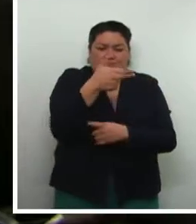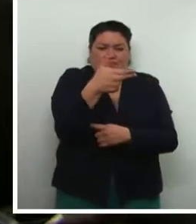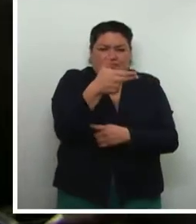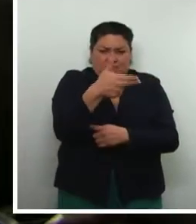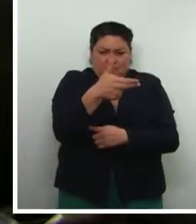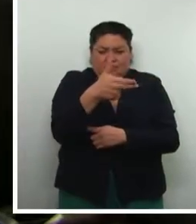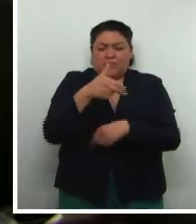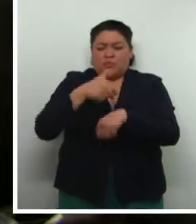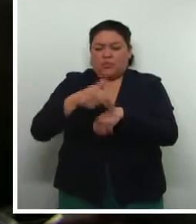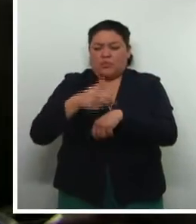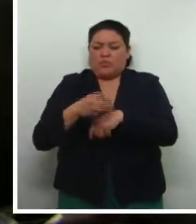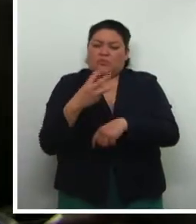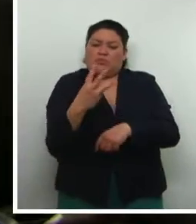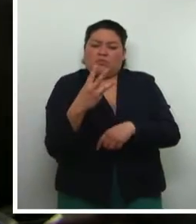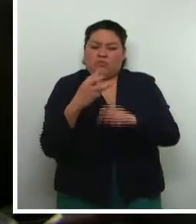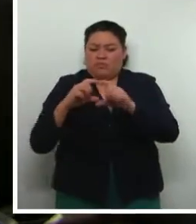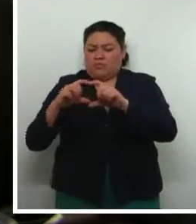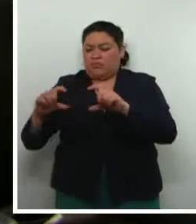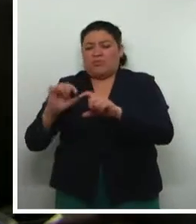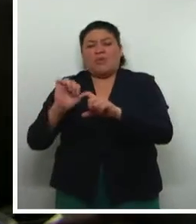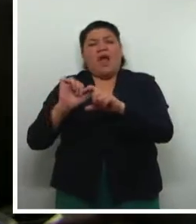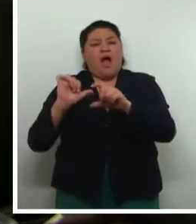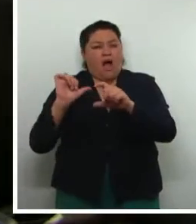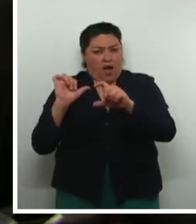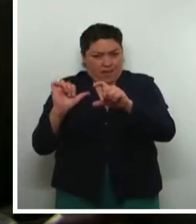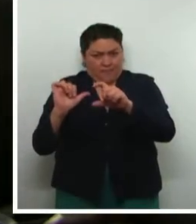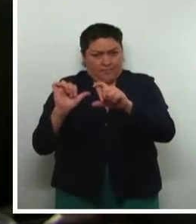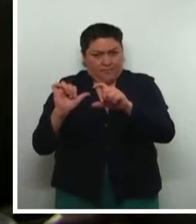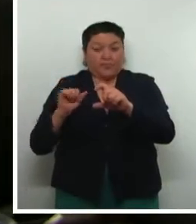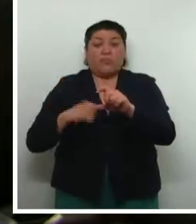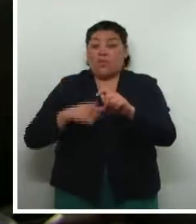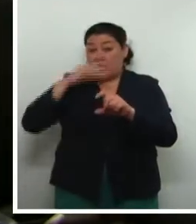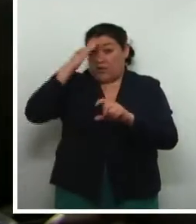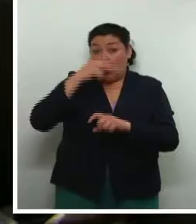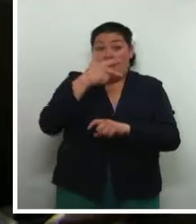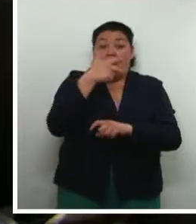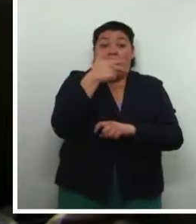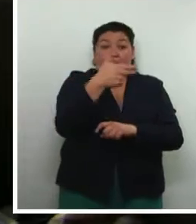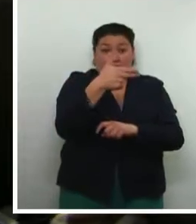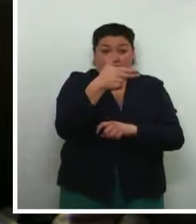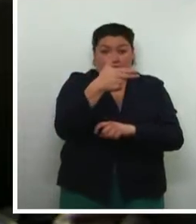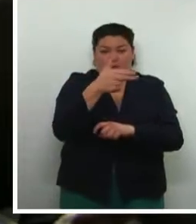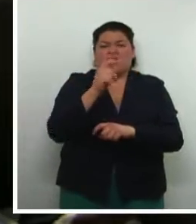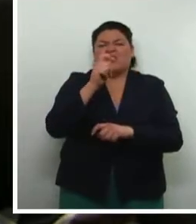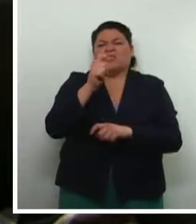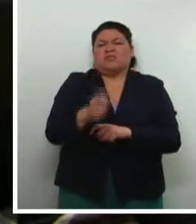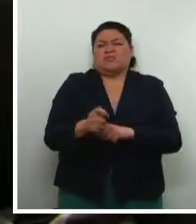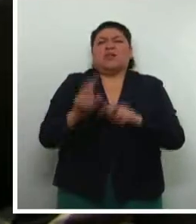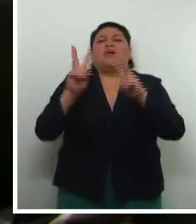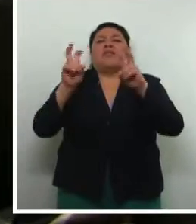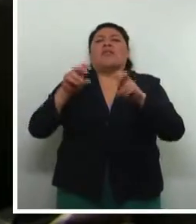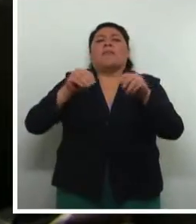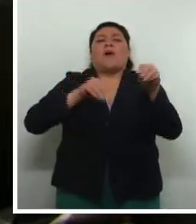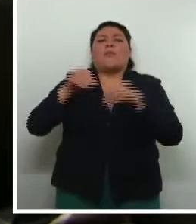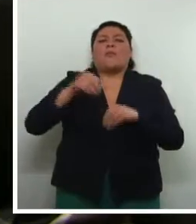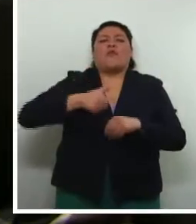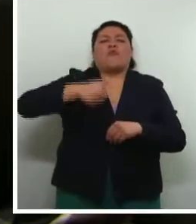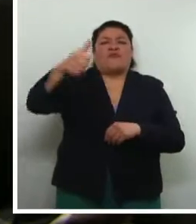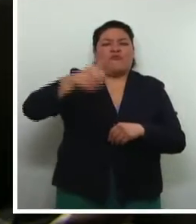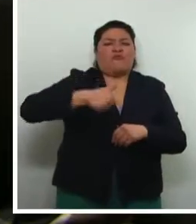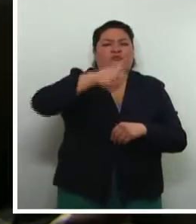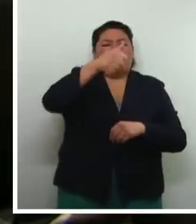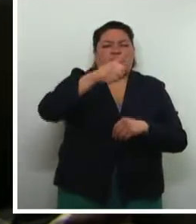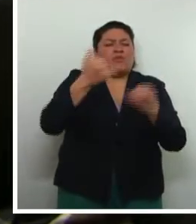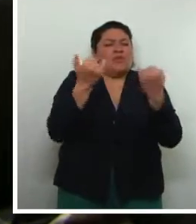3, inciso A. Este apartado H se refiere al tema de movilidad y